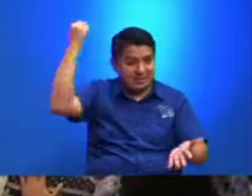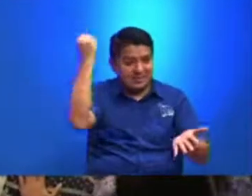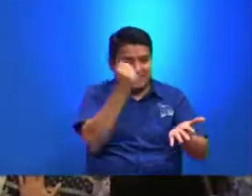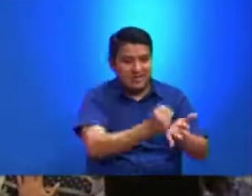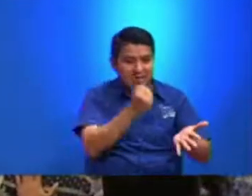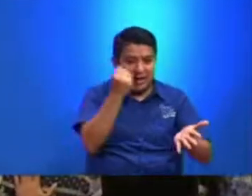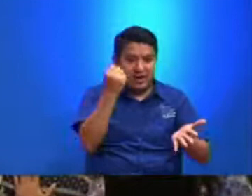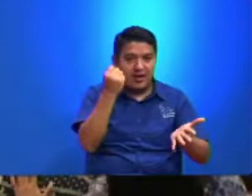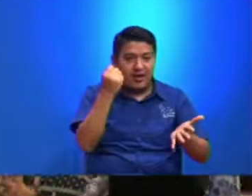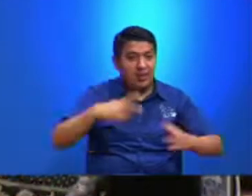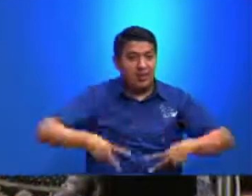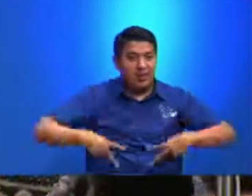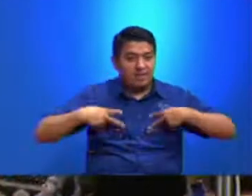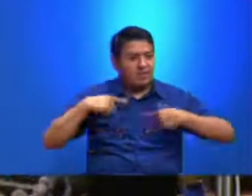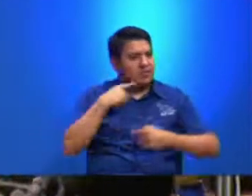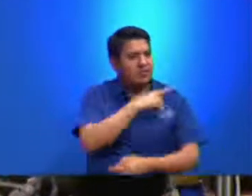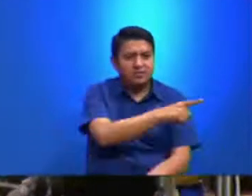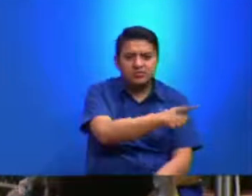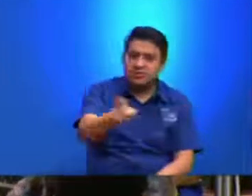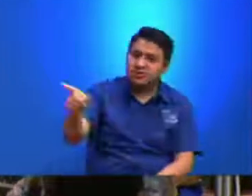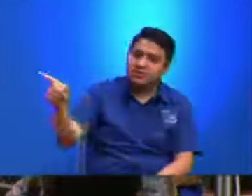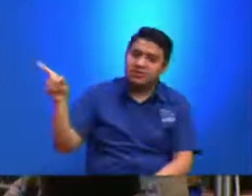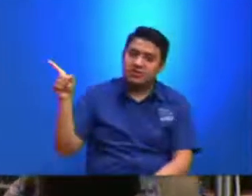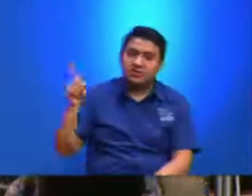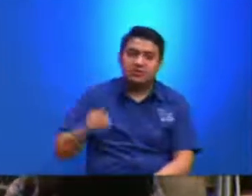muchas vidas.